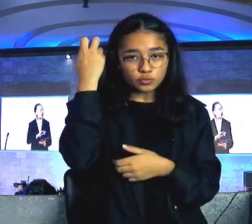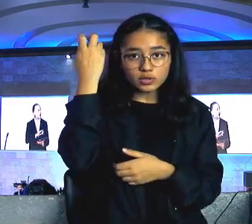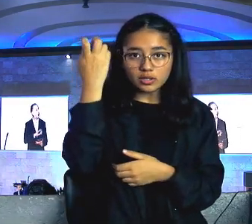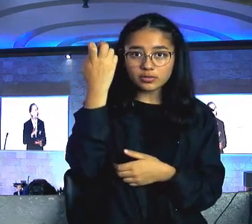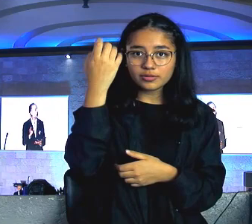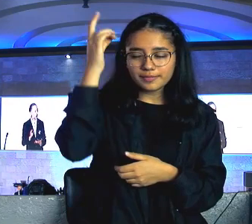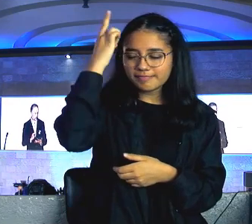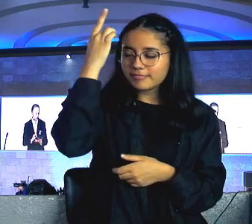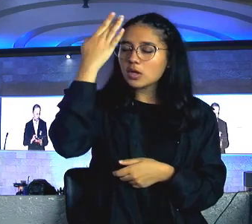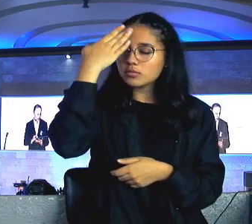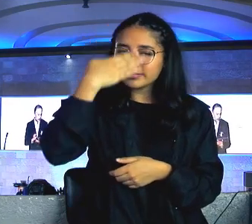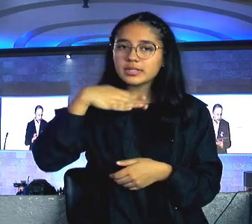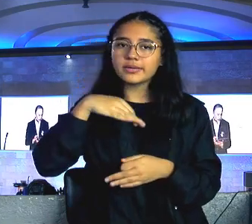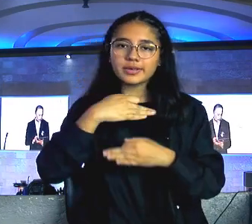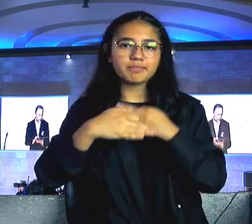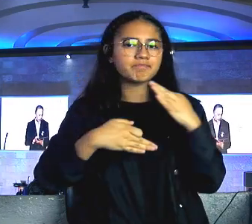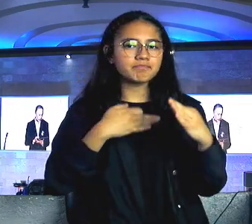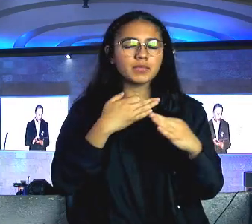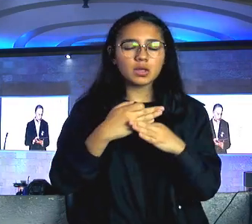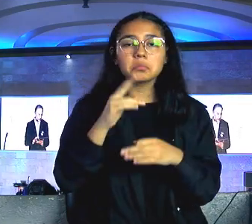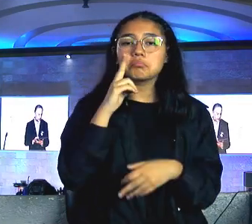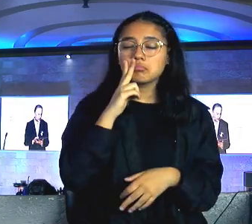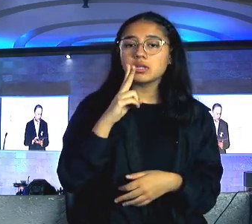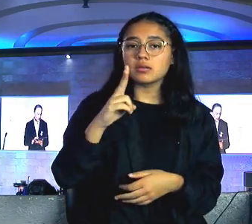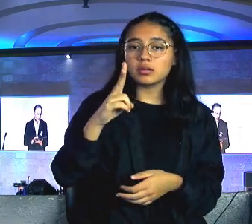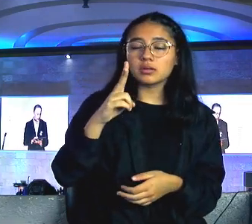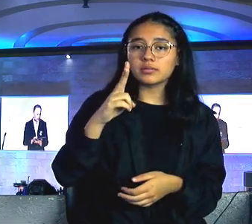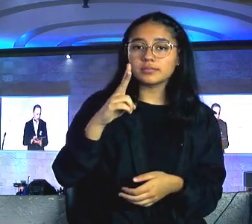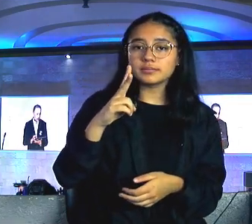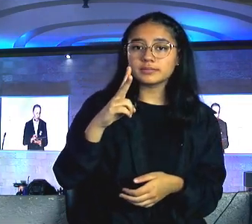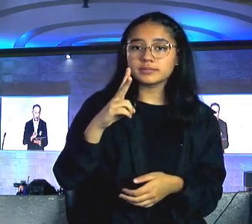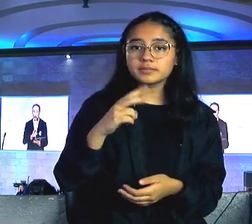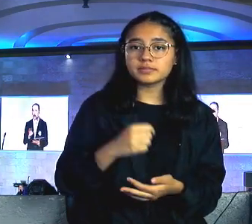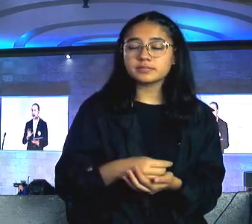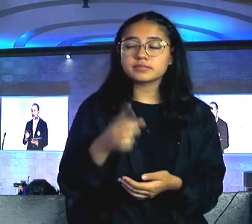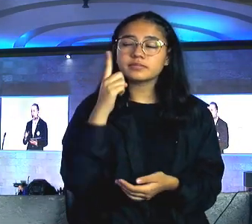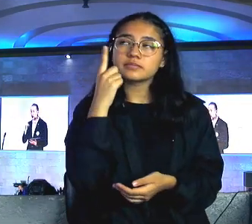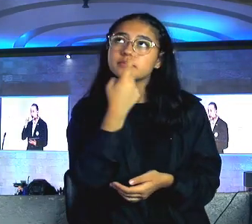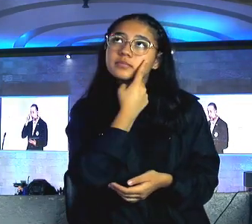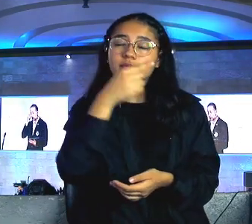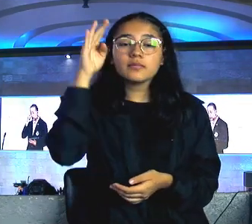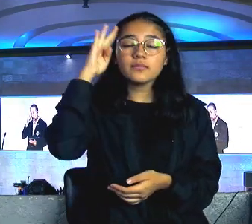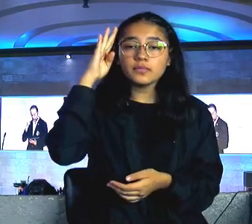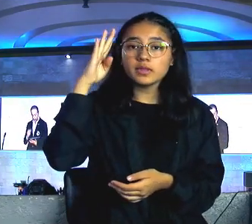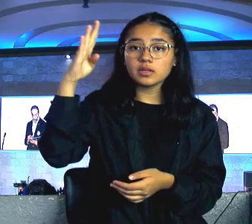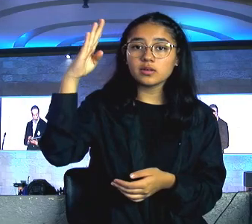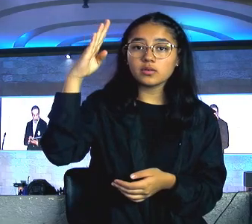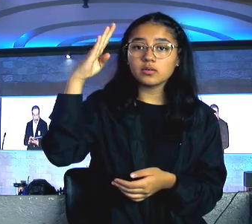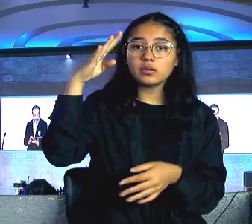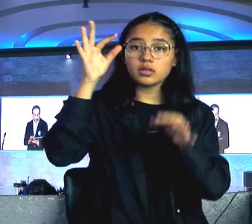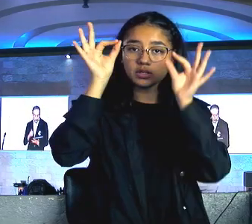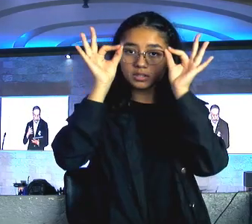sabe todo y lo está viendo. Y los ojos del Señor se